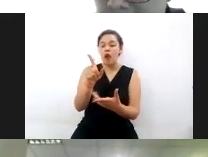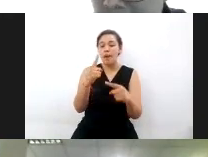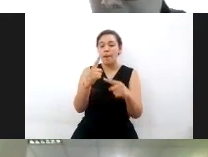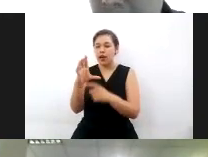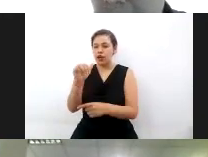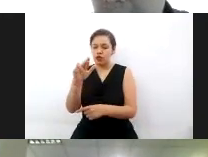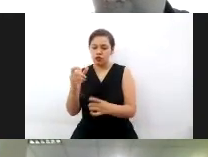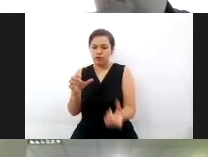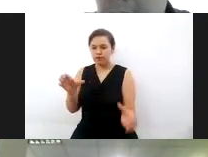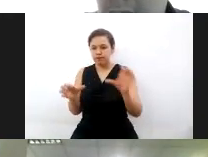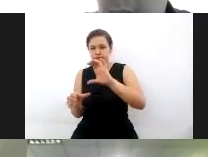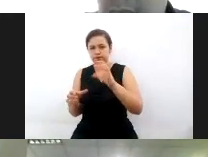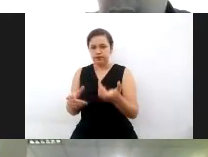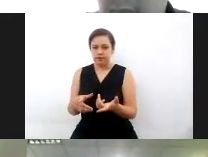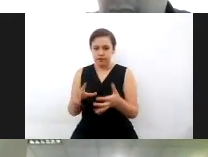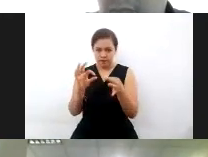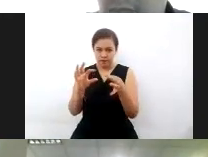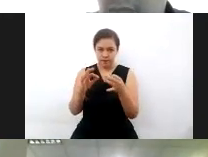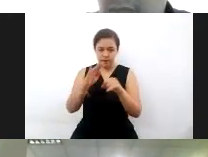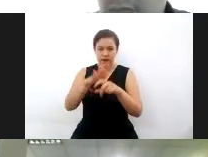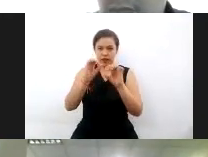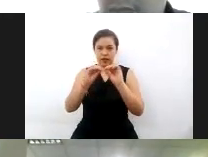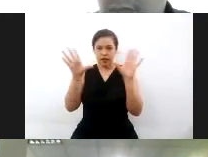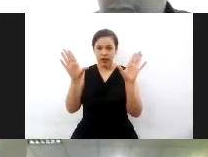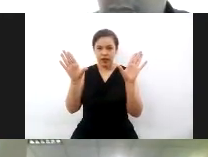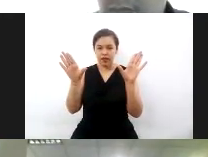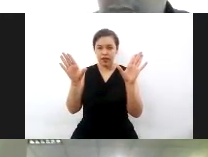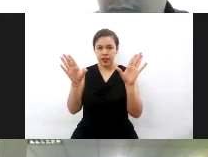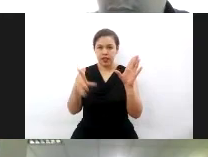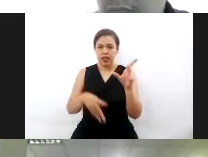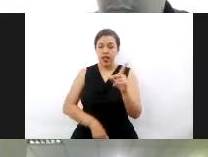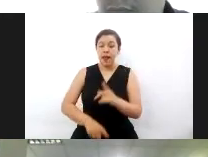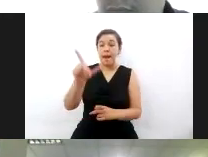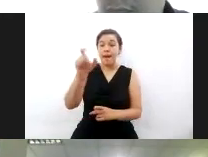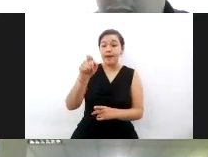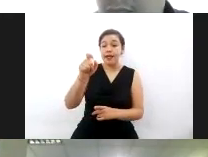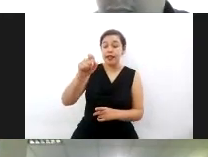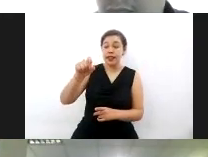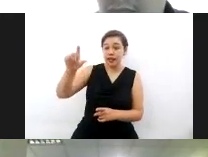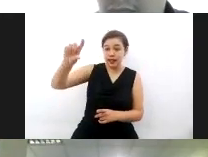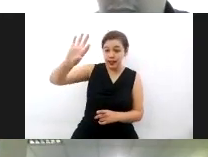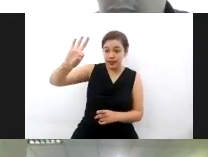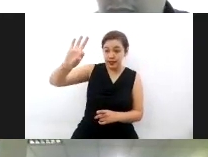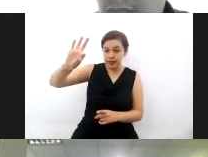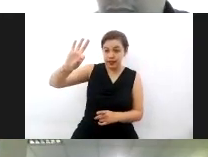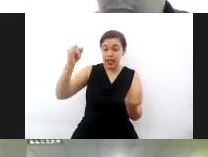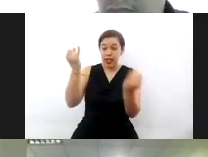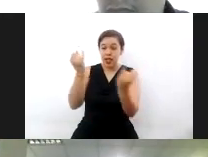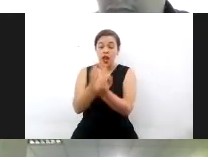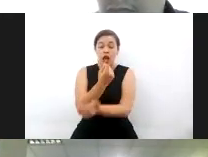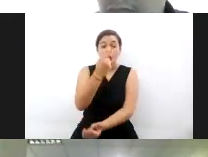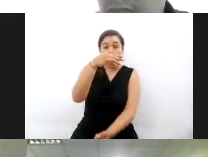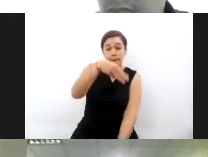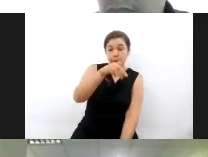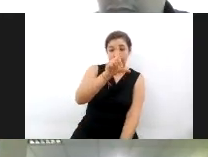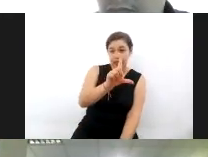Como nota aclaratoria, en la parte de abajo viene que 20 gotas equivalen a 1 mililitro. ¿Ok?